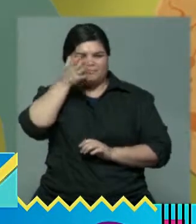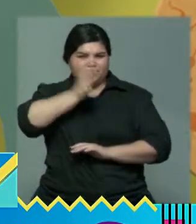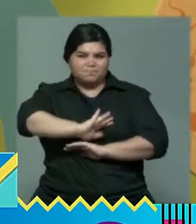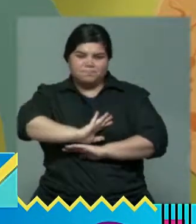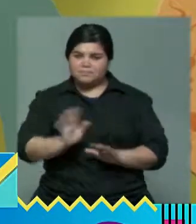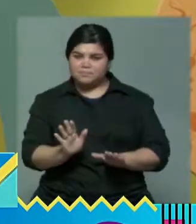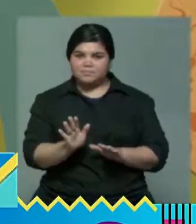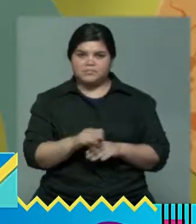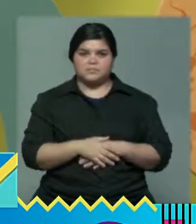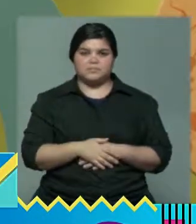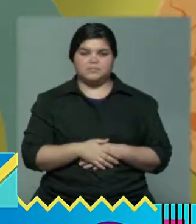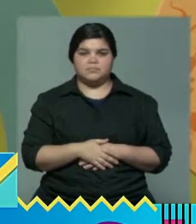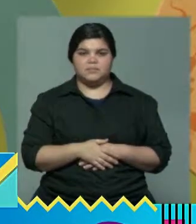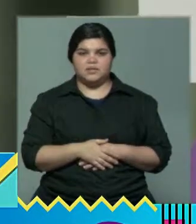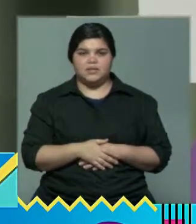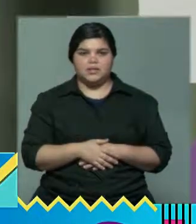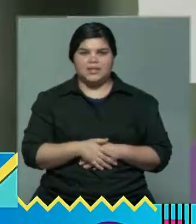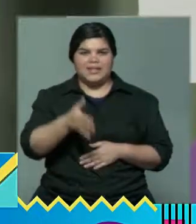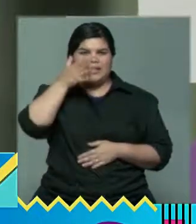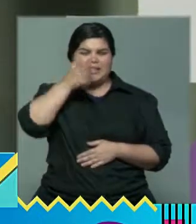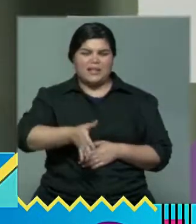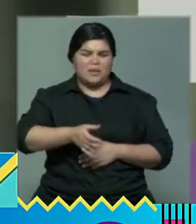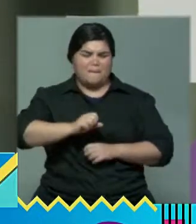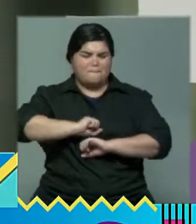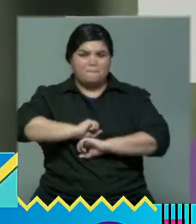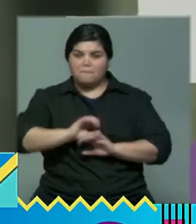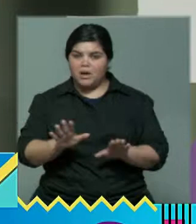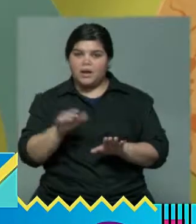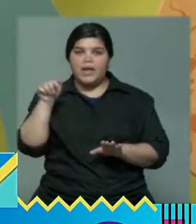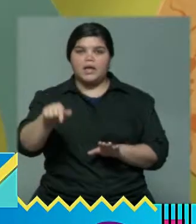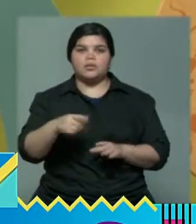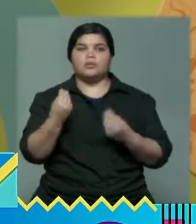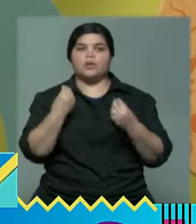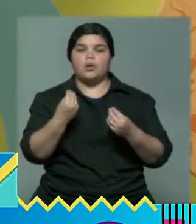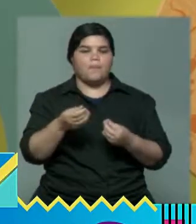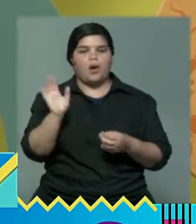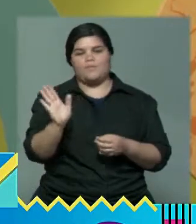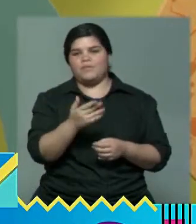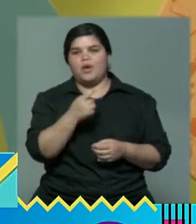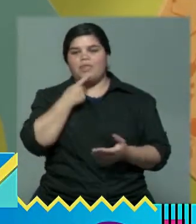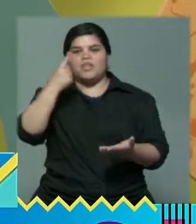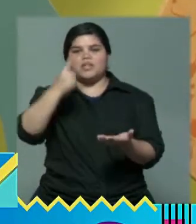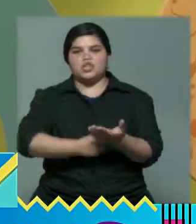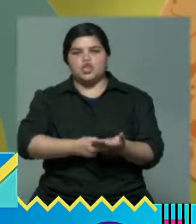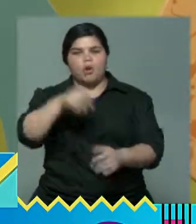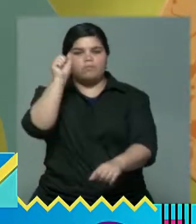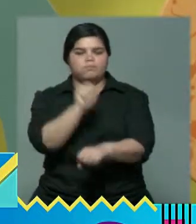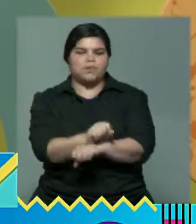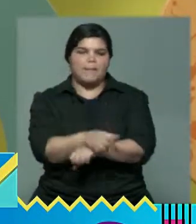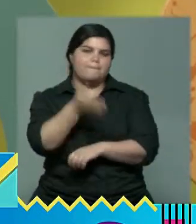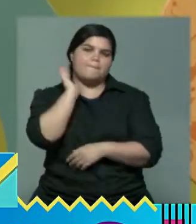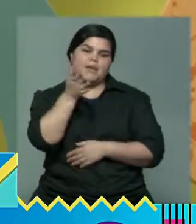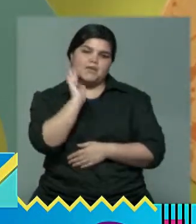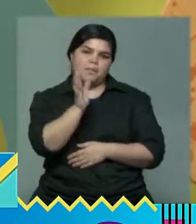alto, de mucha punitividad. En este caso eran todos los perpetua, y se introdujo todos los que tenían una